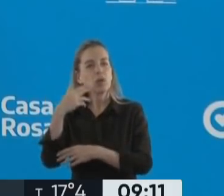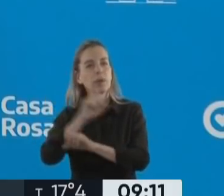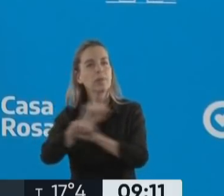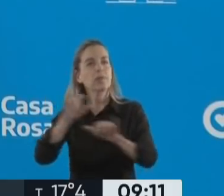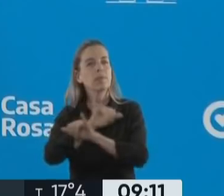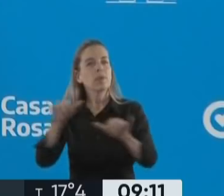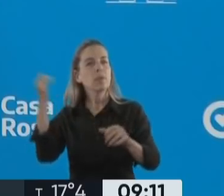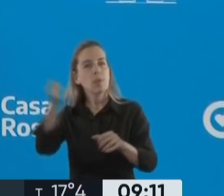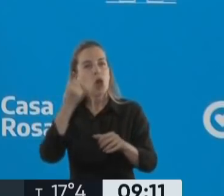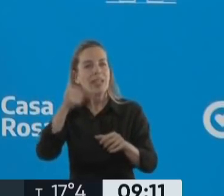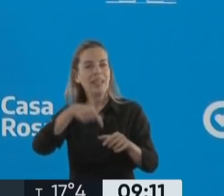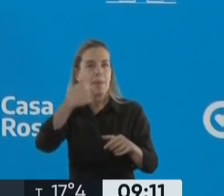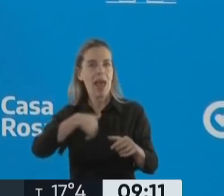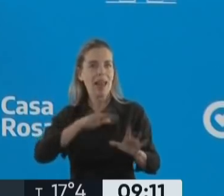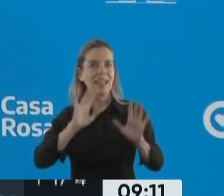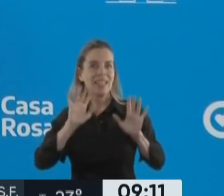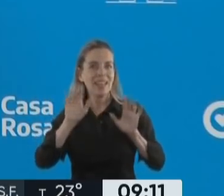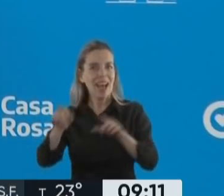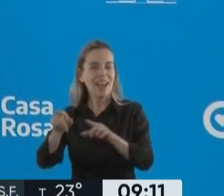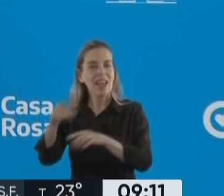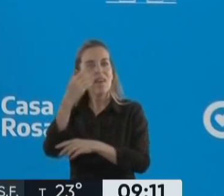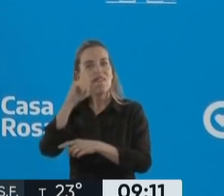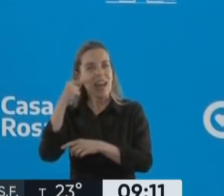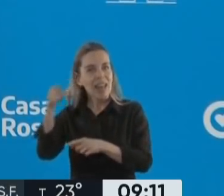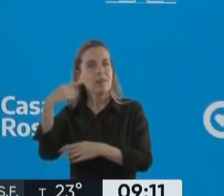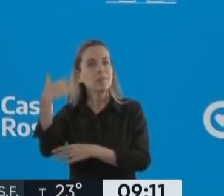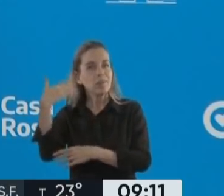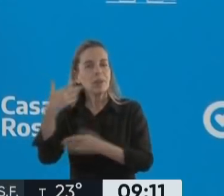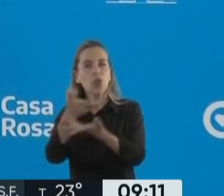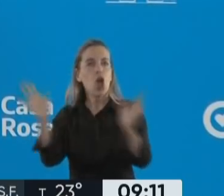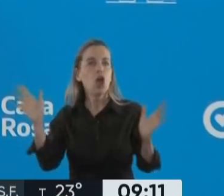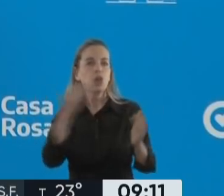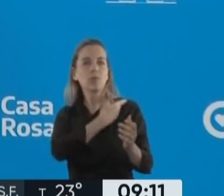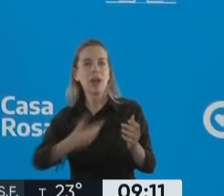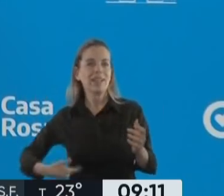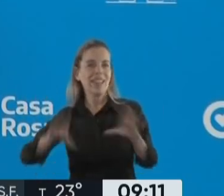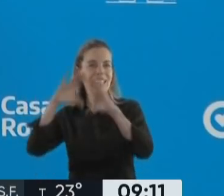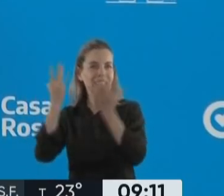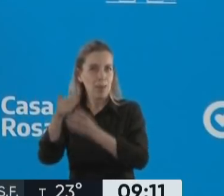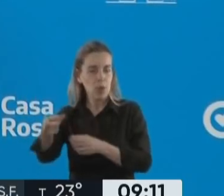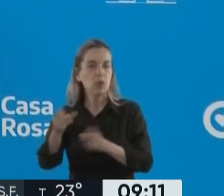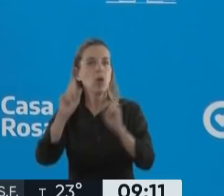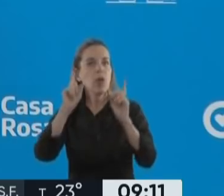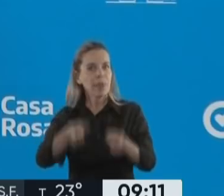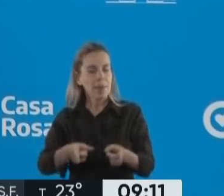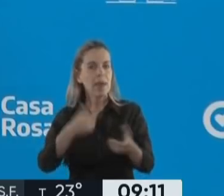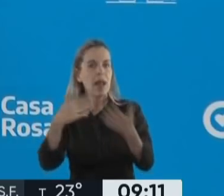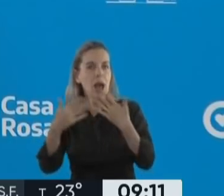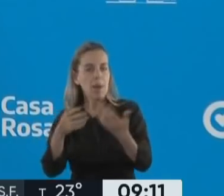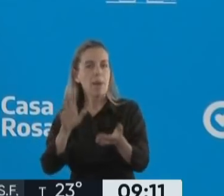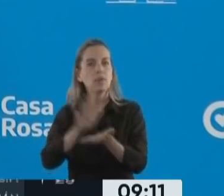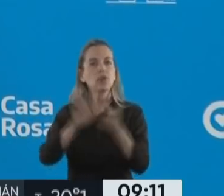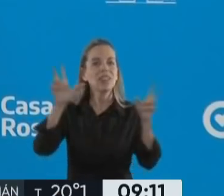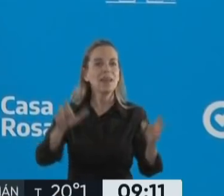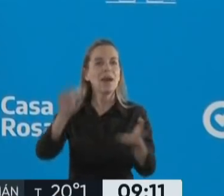nuestra región, y que fue muy escuchado por todos los líderes mundiales. Y también discutimos en todos esos foros, obviamente, la cuestión de la deuda. El ministro